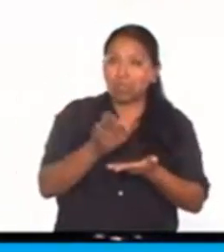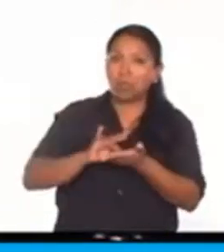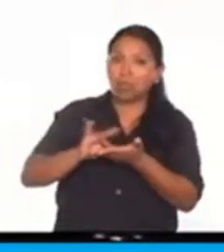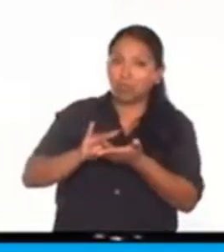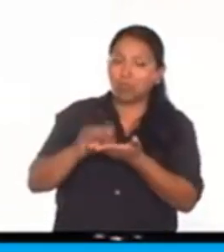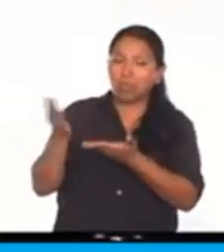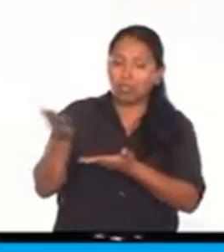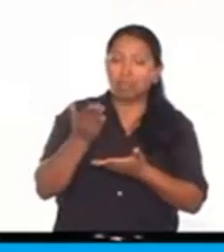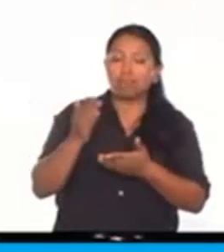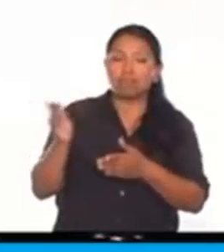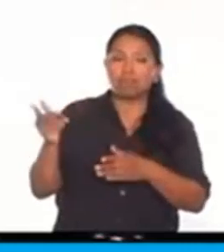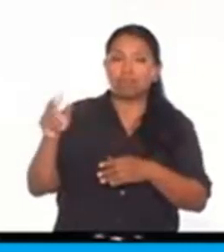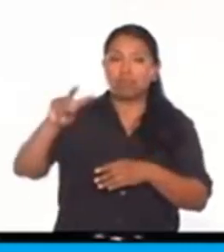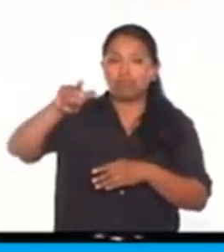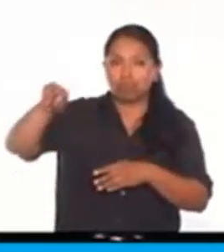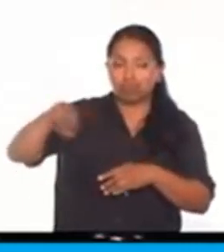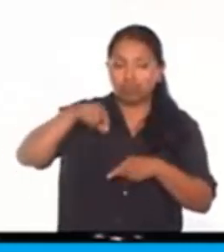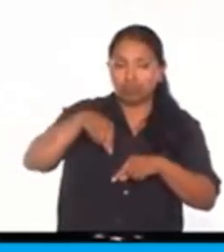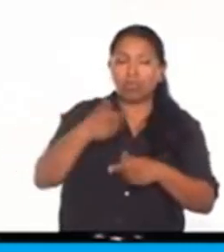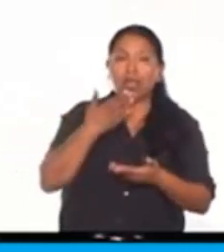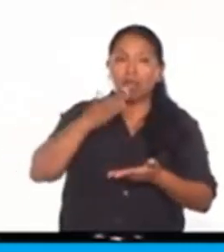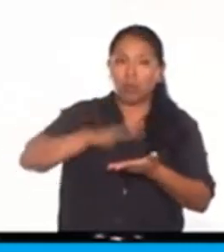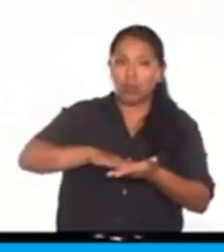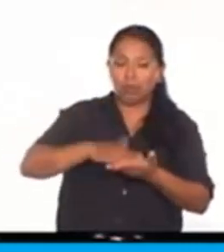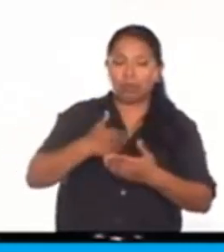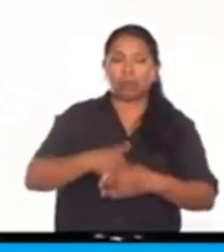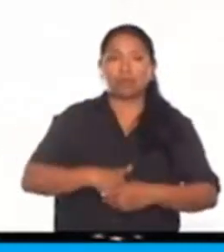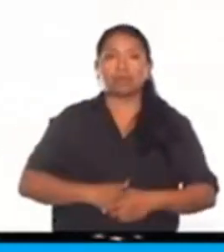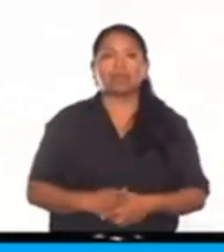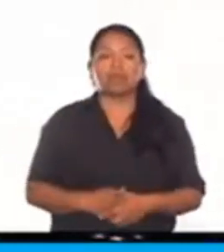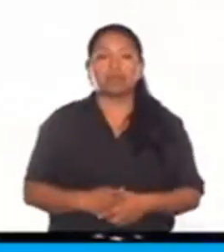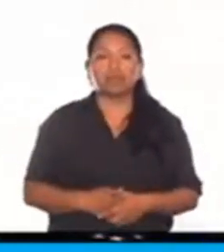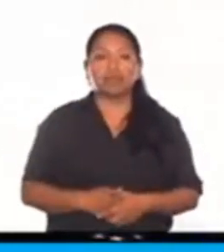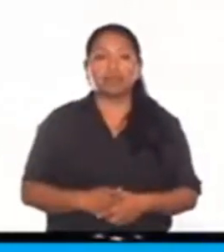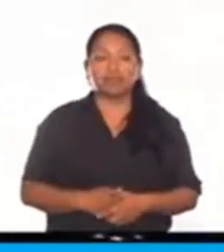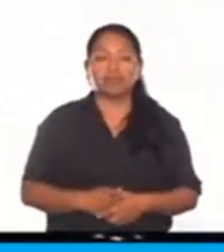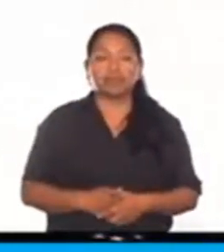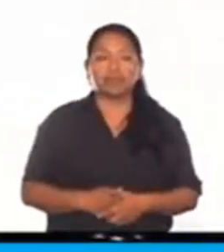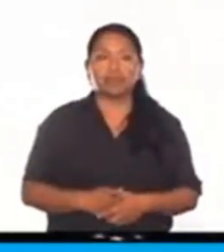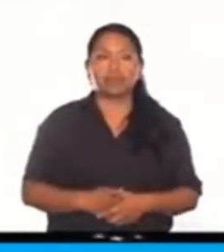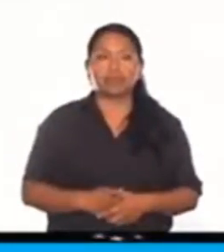diputada electa a acercarse al estrado para prestar el juramento de práctica.